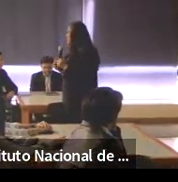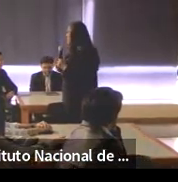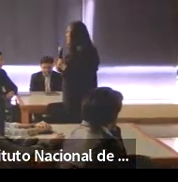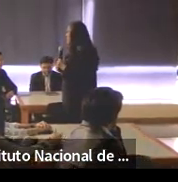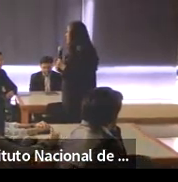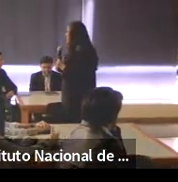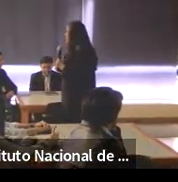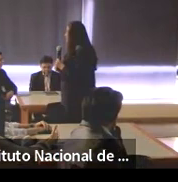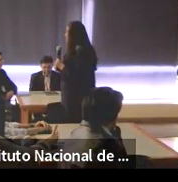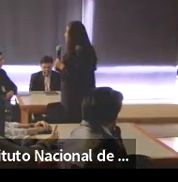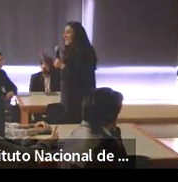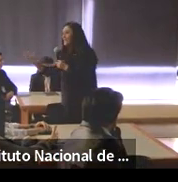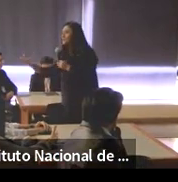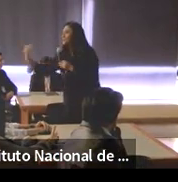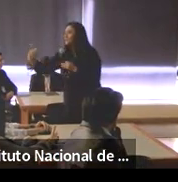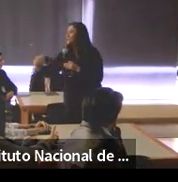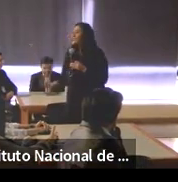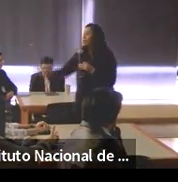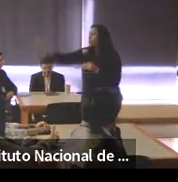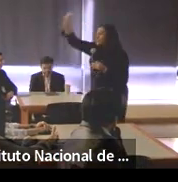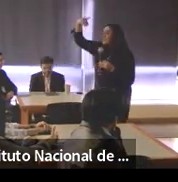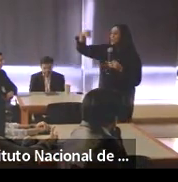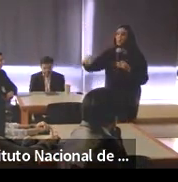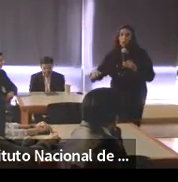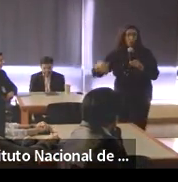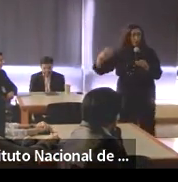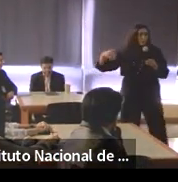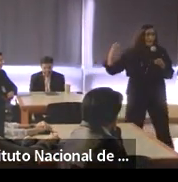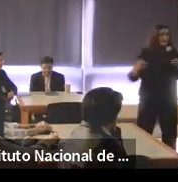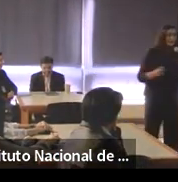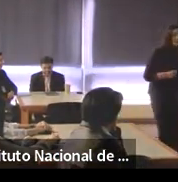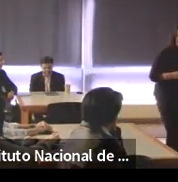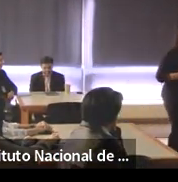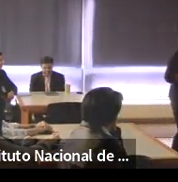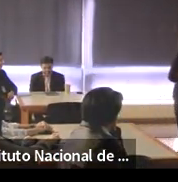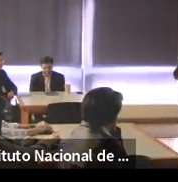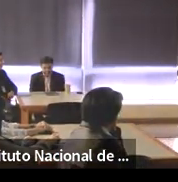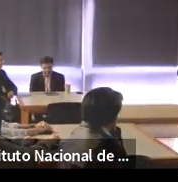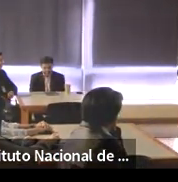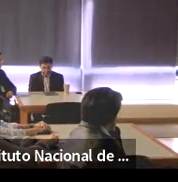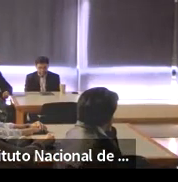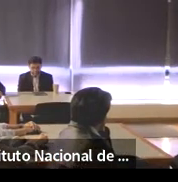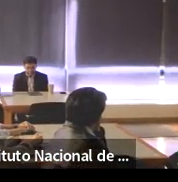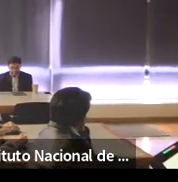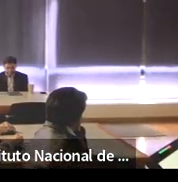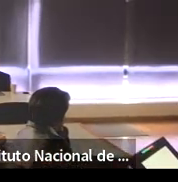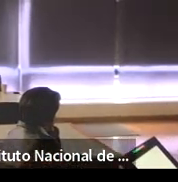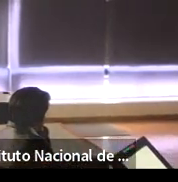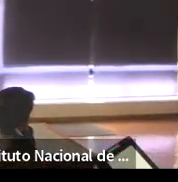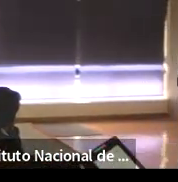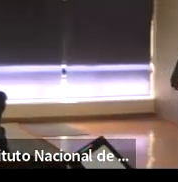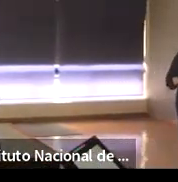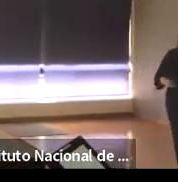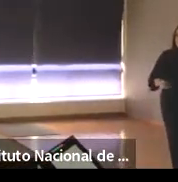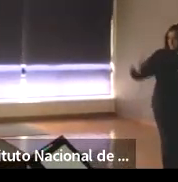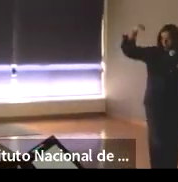me cae no me cae Por qué Porque condicionó o fue parte de mi situación